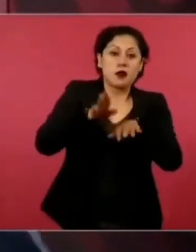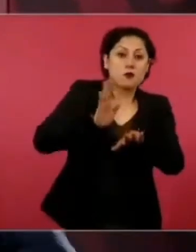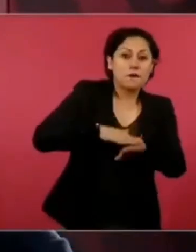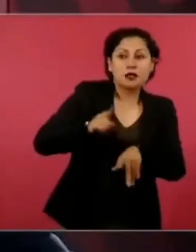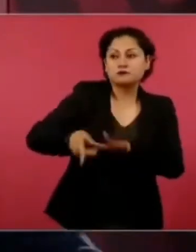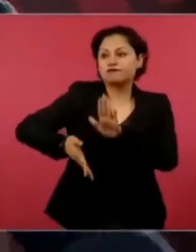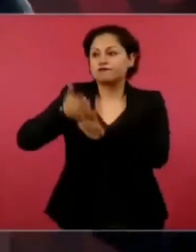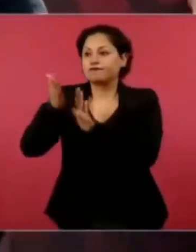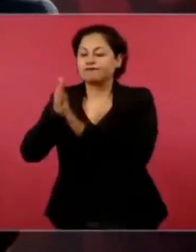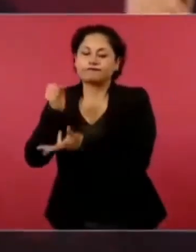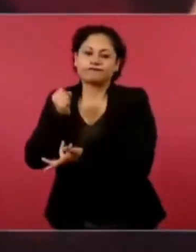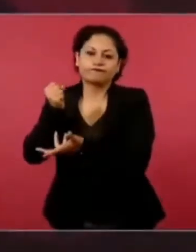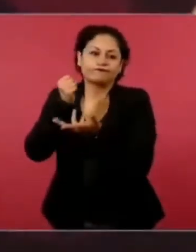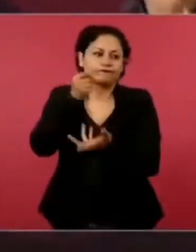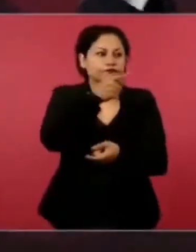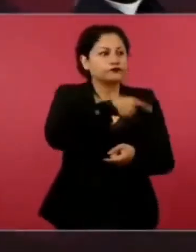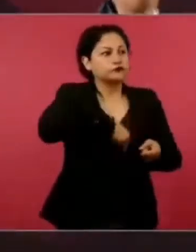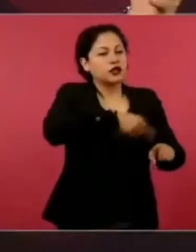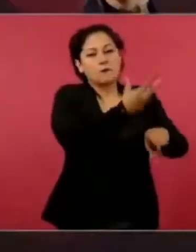Imagínense